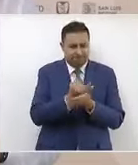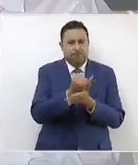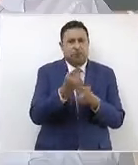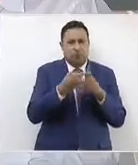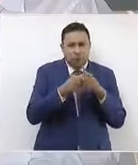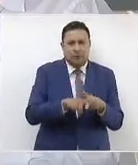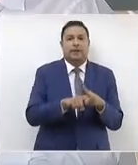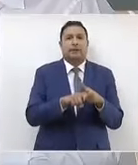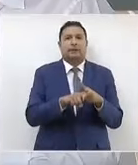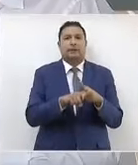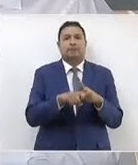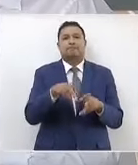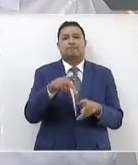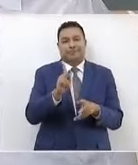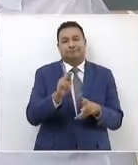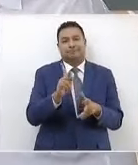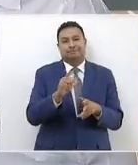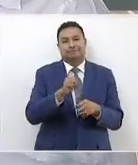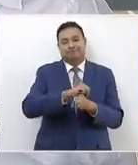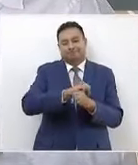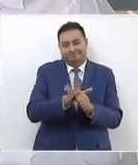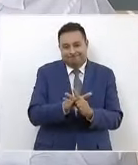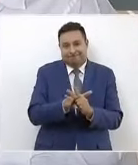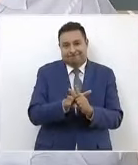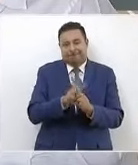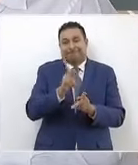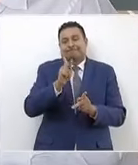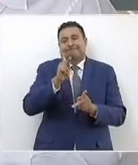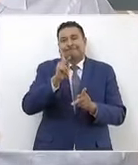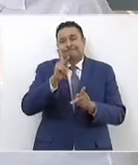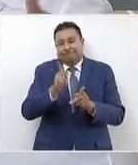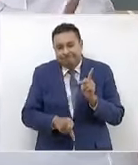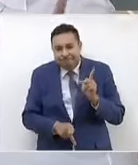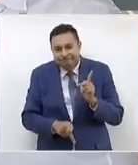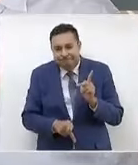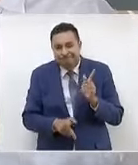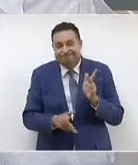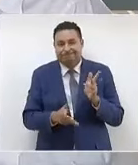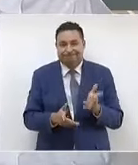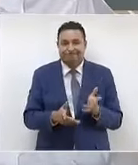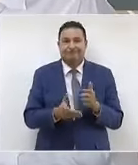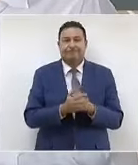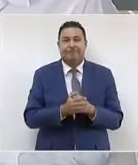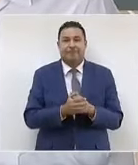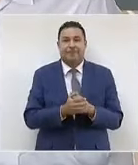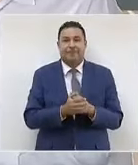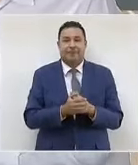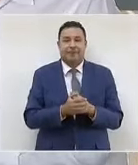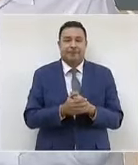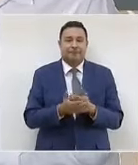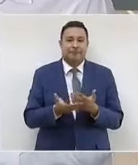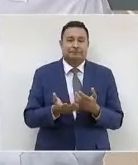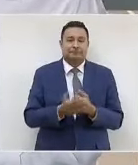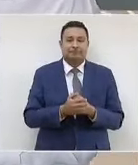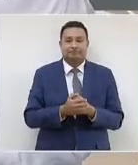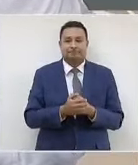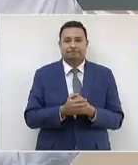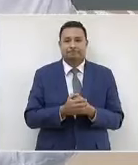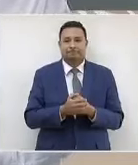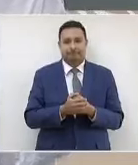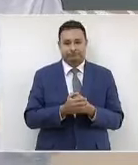plan, pero vino la pandemia y así como se tuvo que